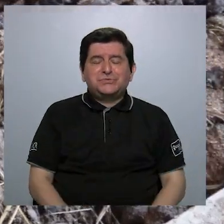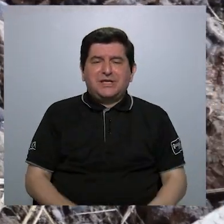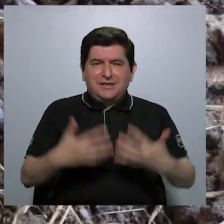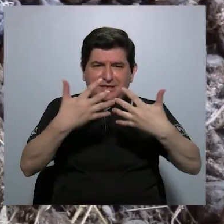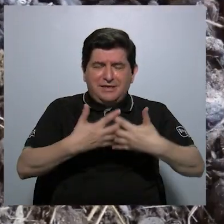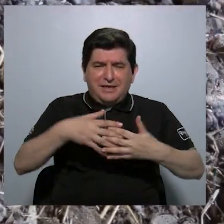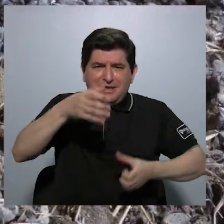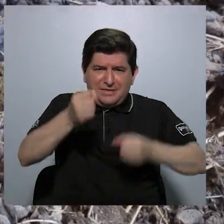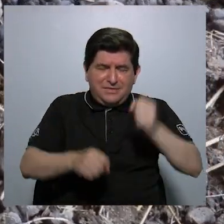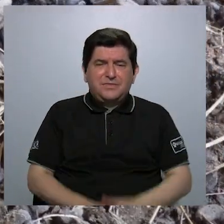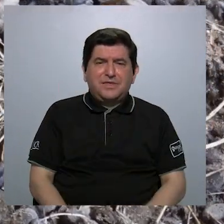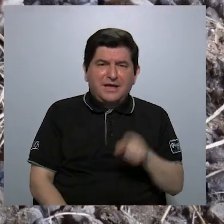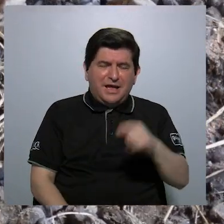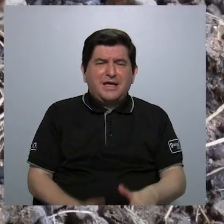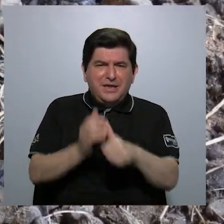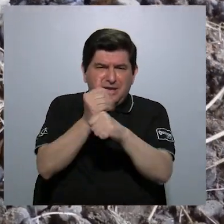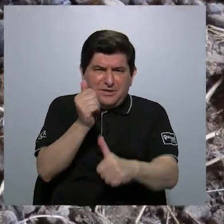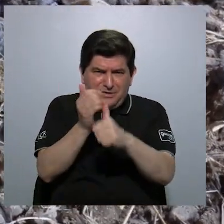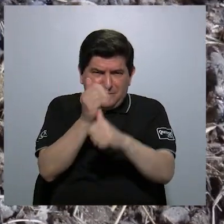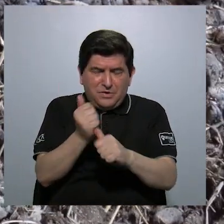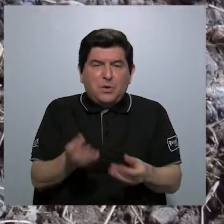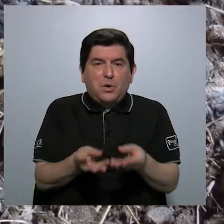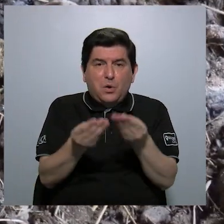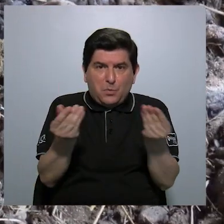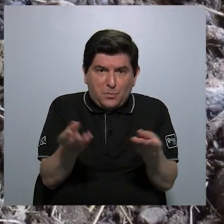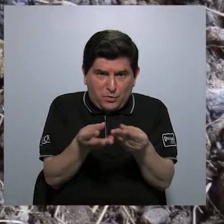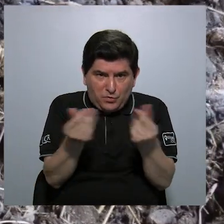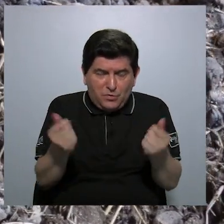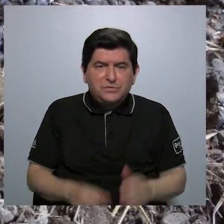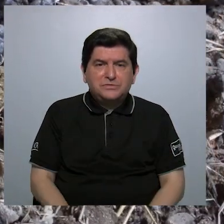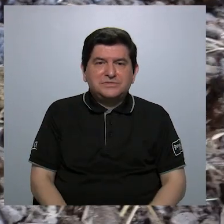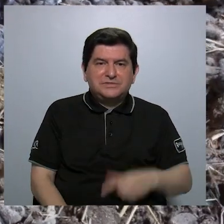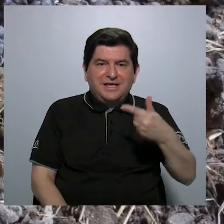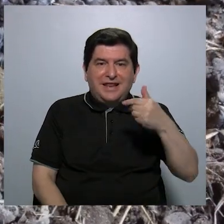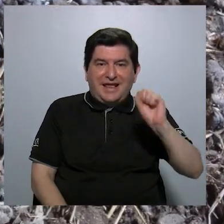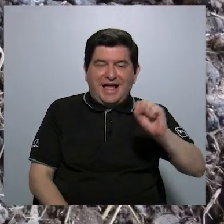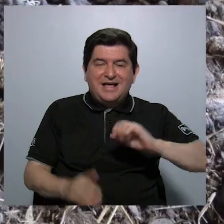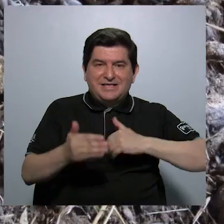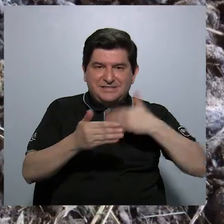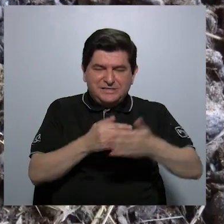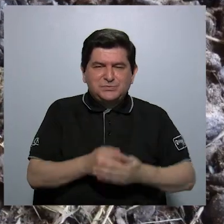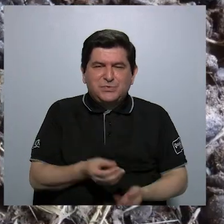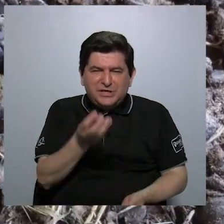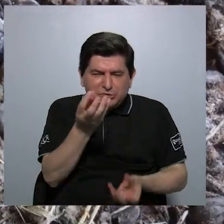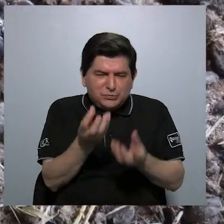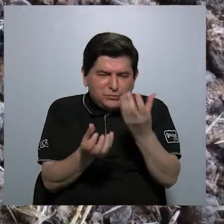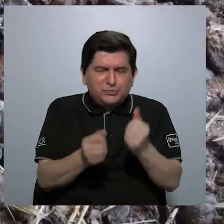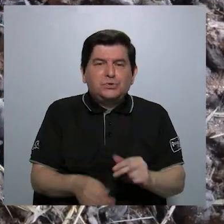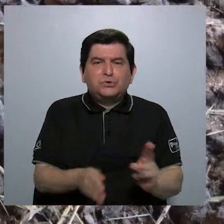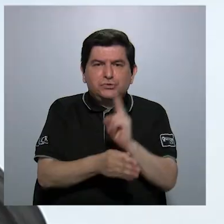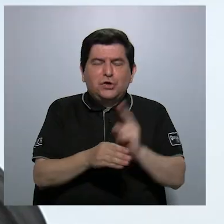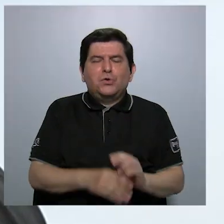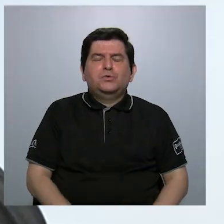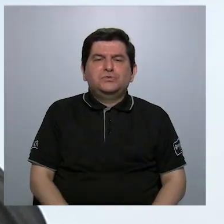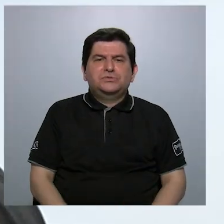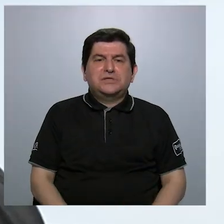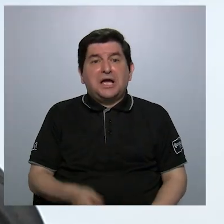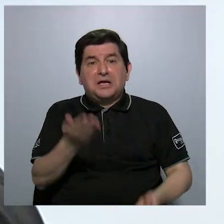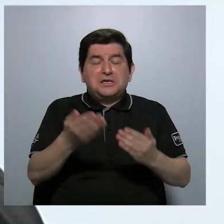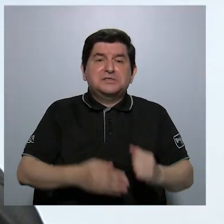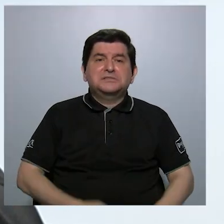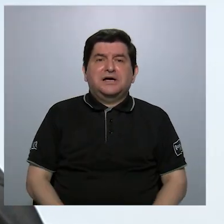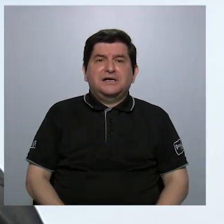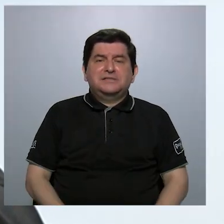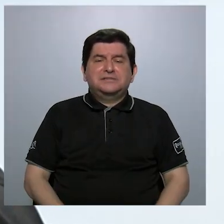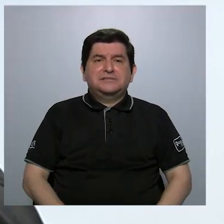lecherías, con la utilización de la boñiga o excreta animal para la producción de ese gas que después se quema y se puede utilizar en cocinas, que se